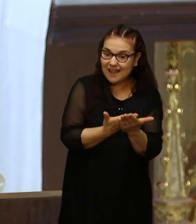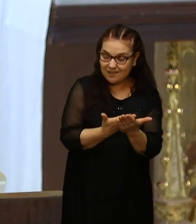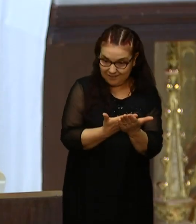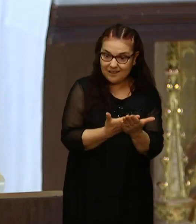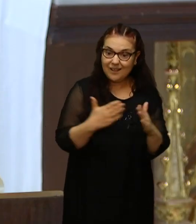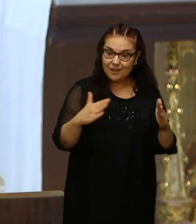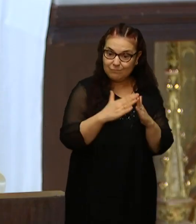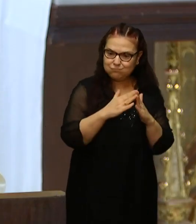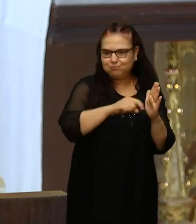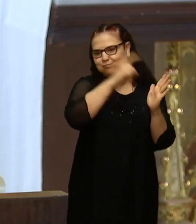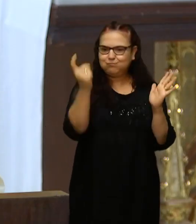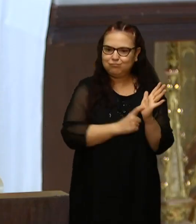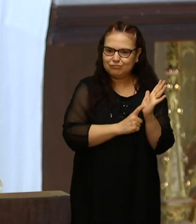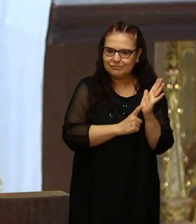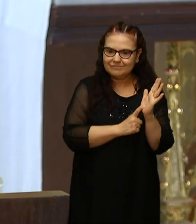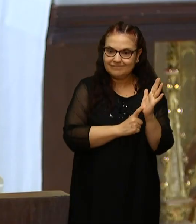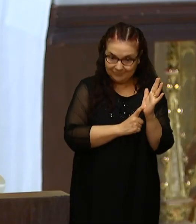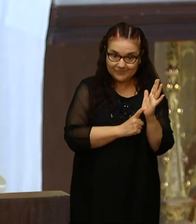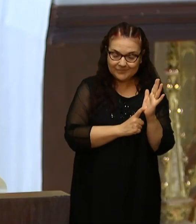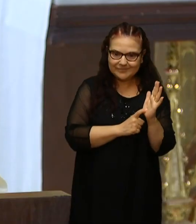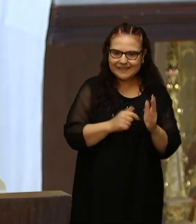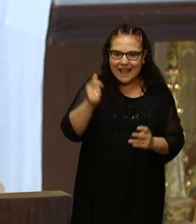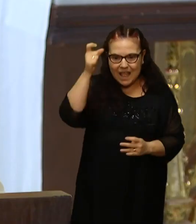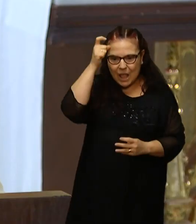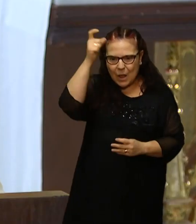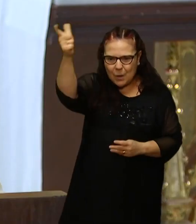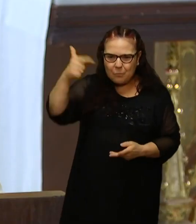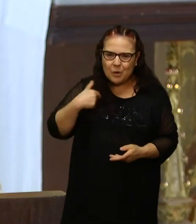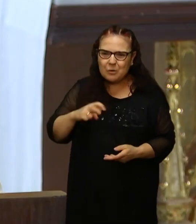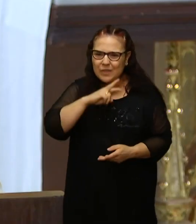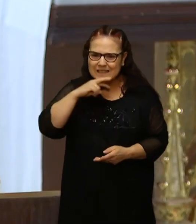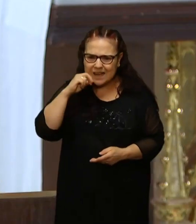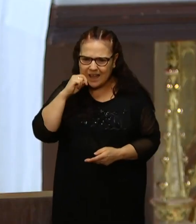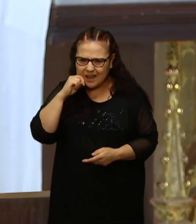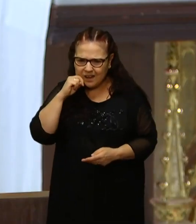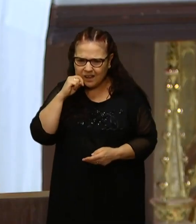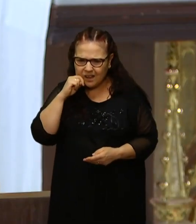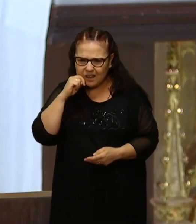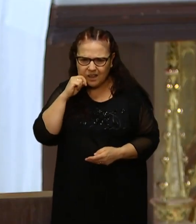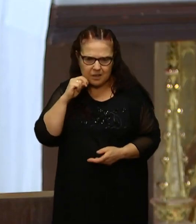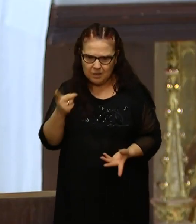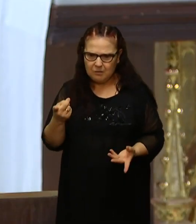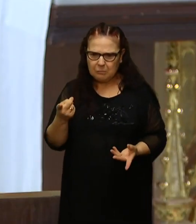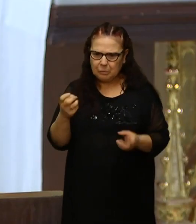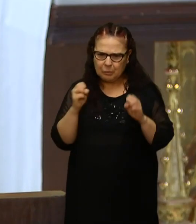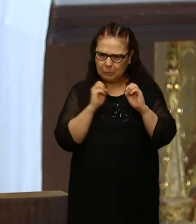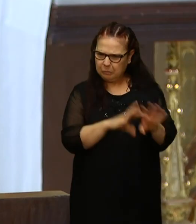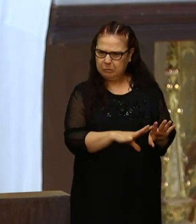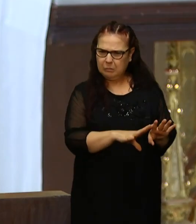Los del pueblo de Israel han despreciado el reino que venía encarnado en Jesucristo.